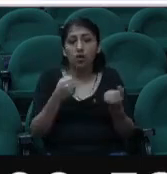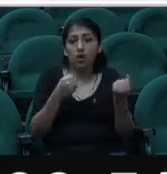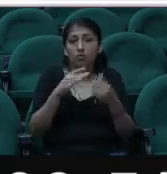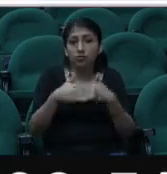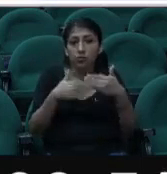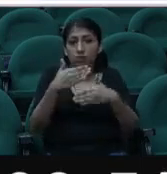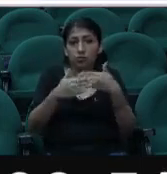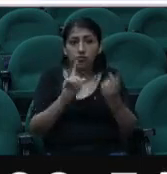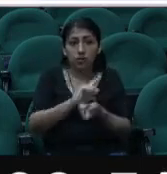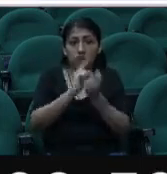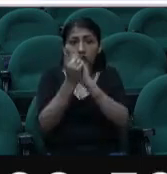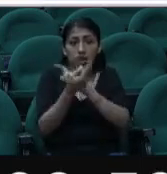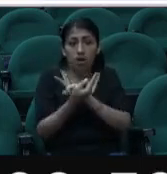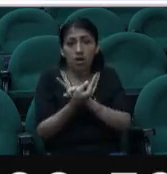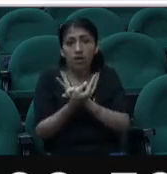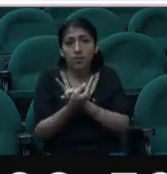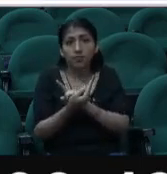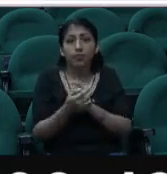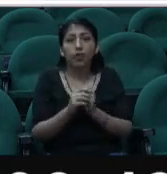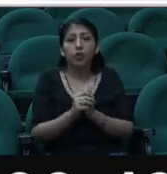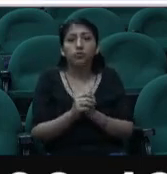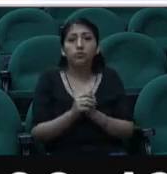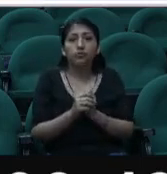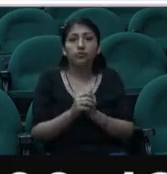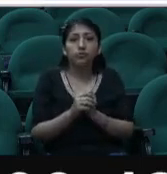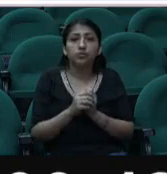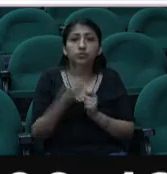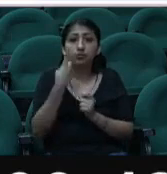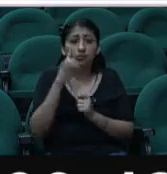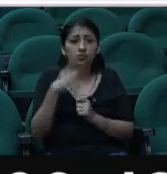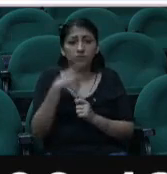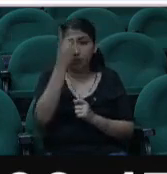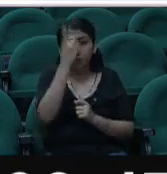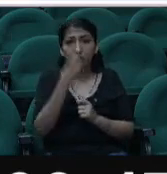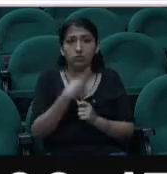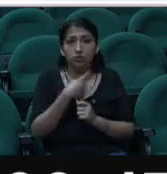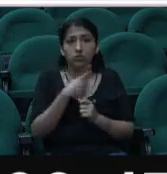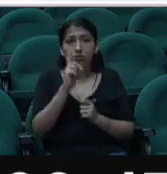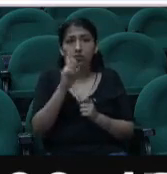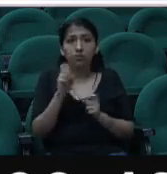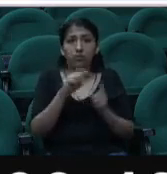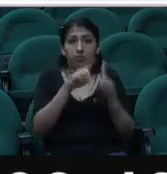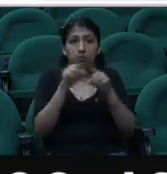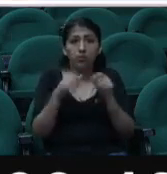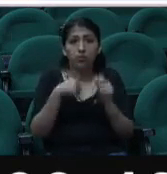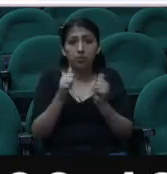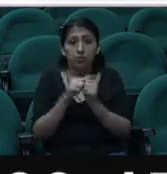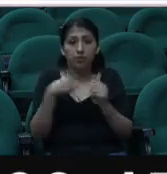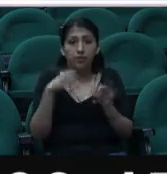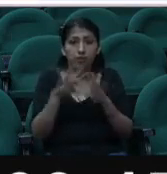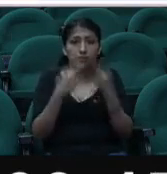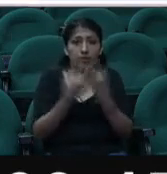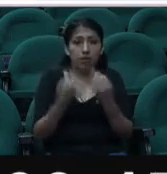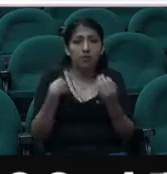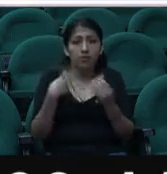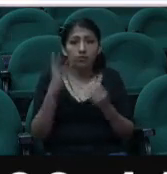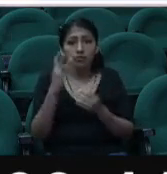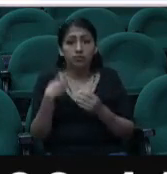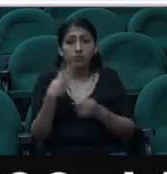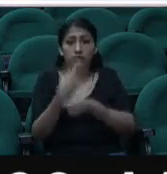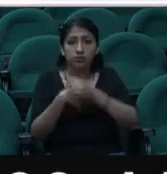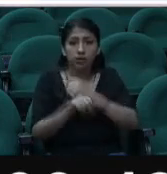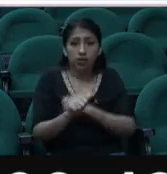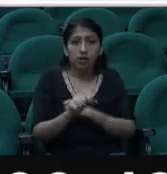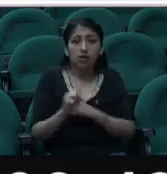de este proceso de cambio y transformación sin duda para tomar esta decisión tuve que consultarla con mi familia con mi esposa con mis hijas